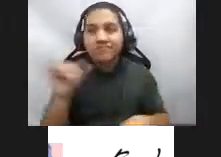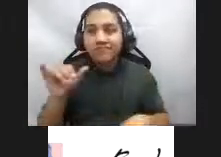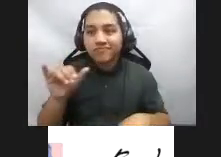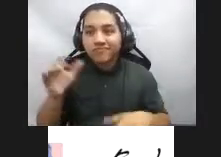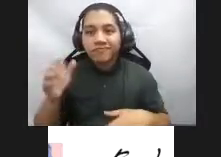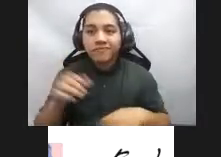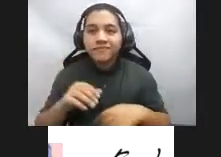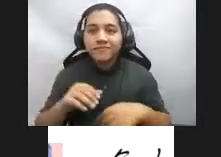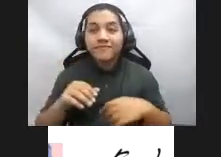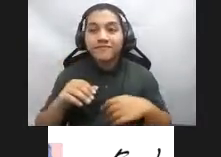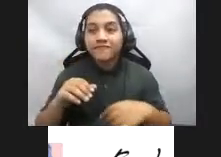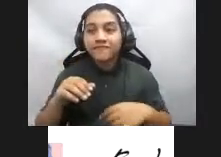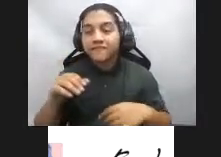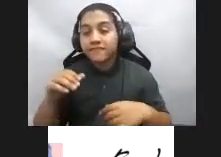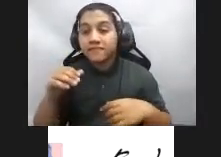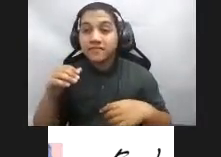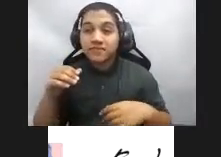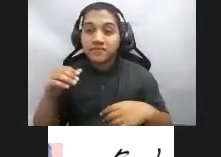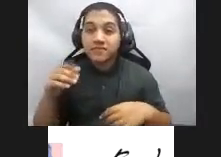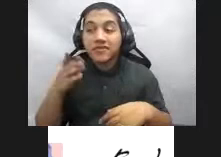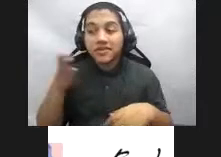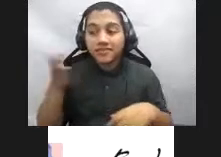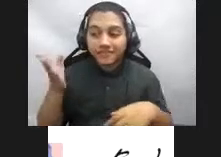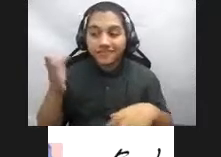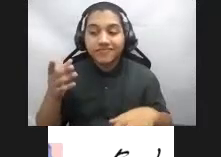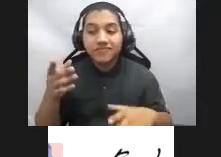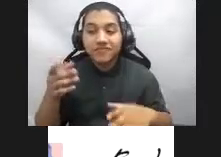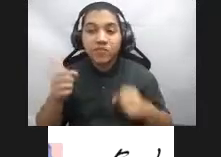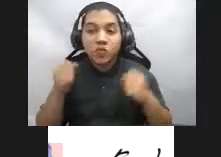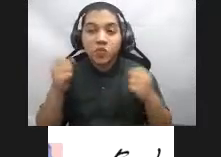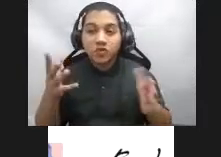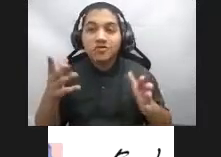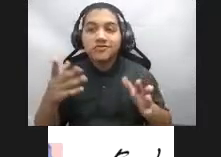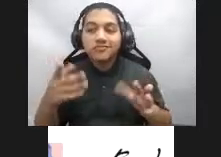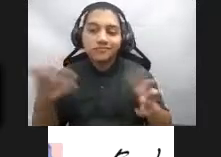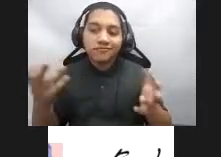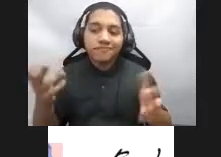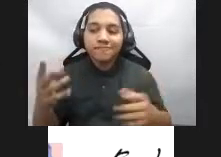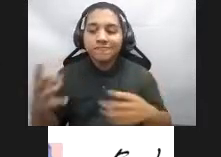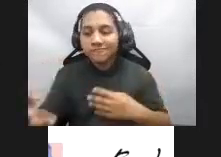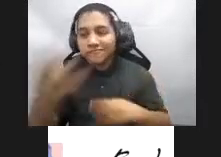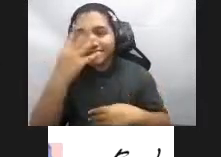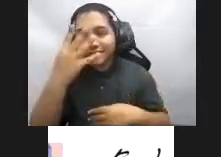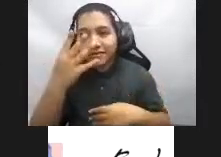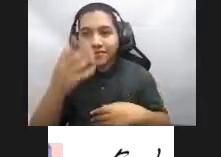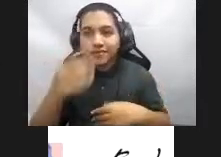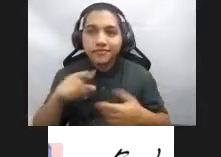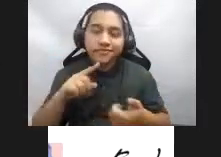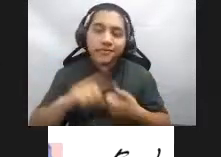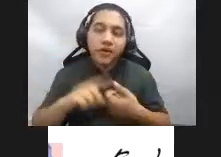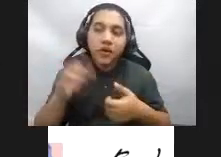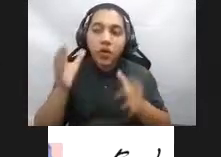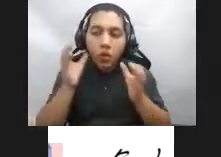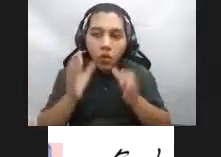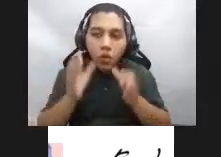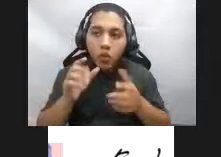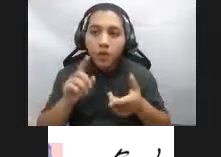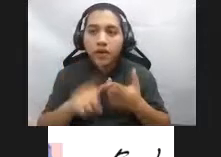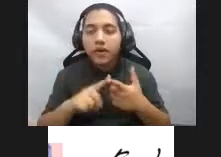Y muchos de ellos terminan como confinados en Cuba, en Perú. El caso que yo